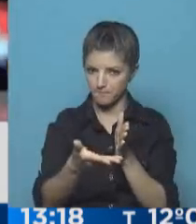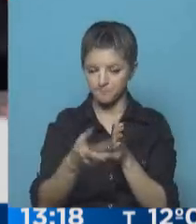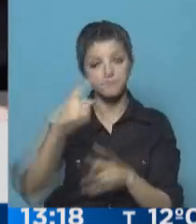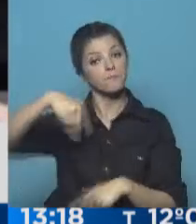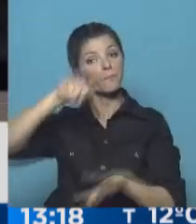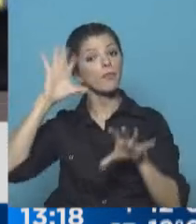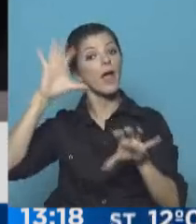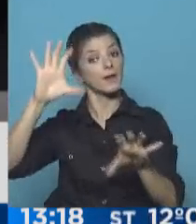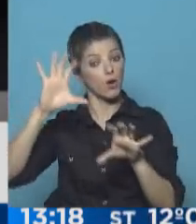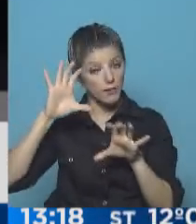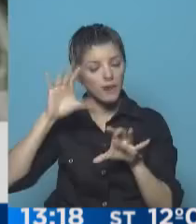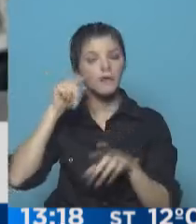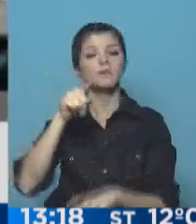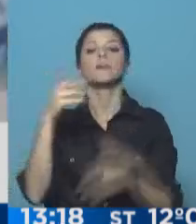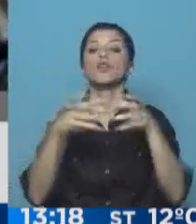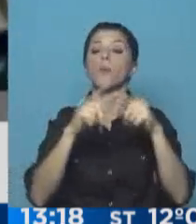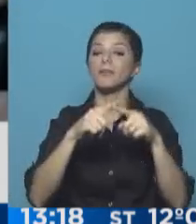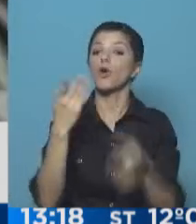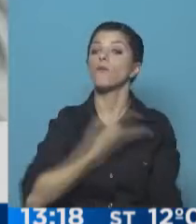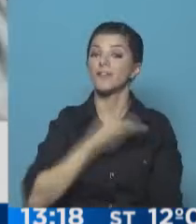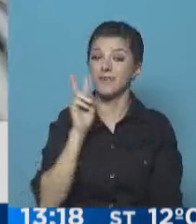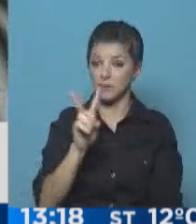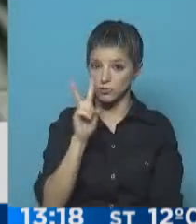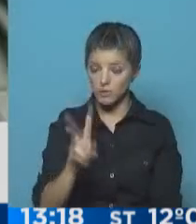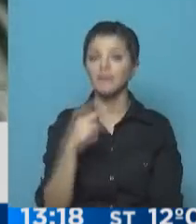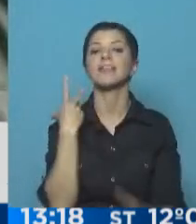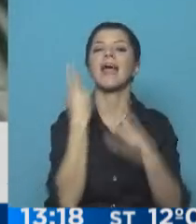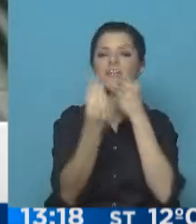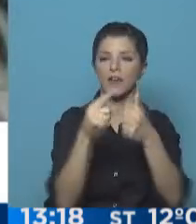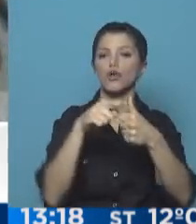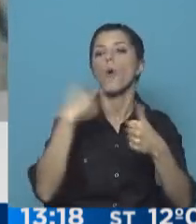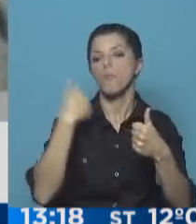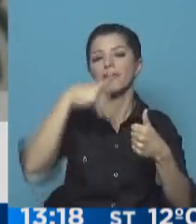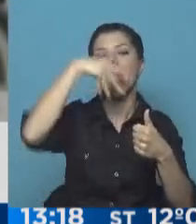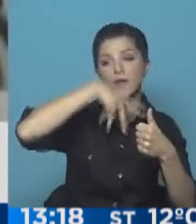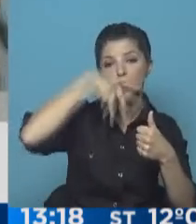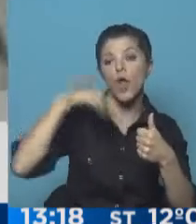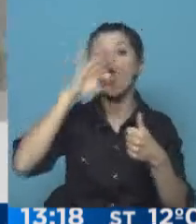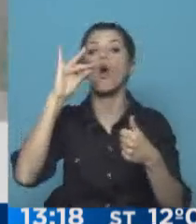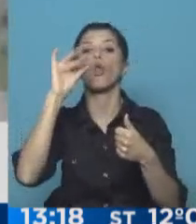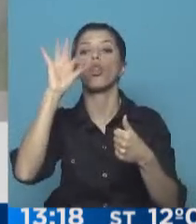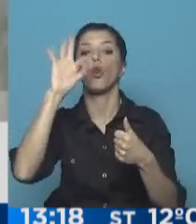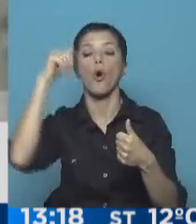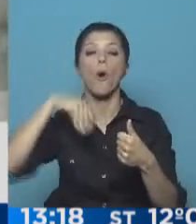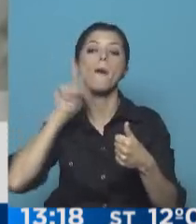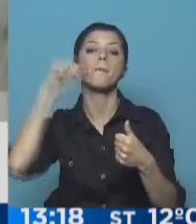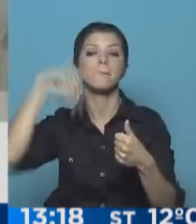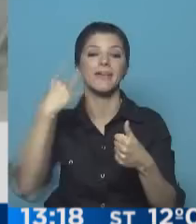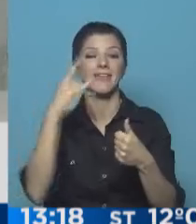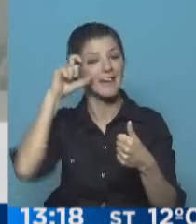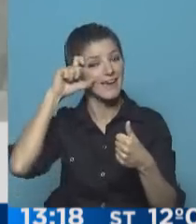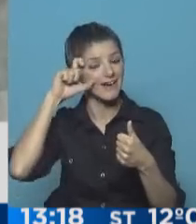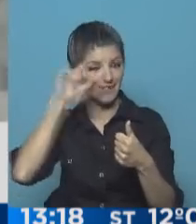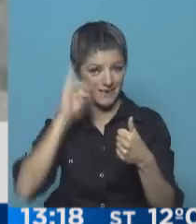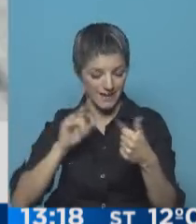Recordemos que el Frente para la Victoria llevaba como precandidatos a Aníbal Fernández y Julián Domínguez. En tercer lugar se